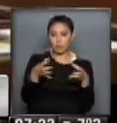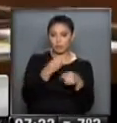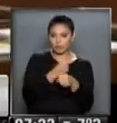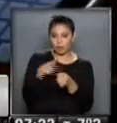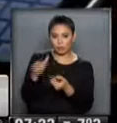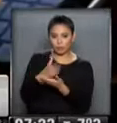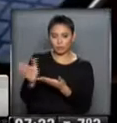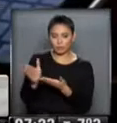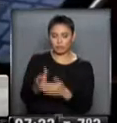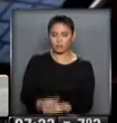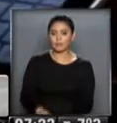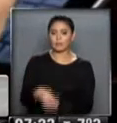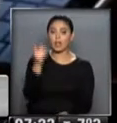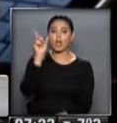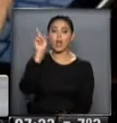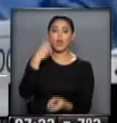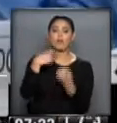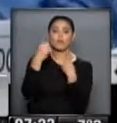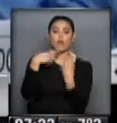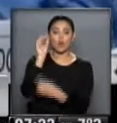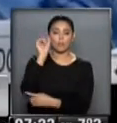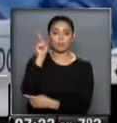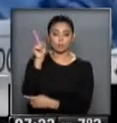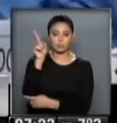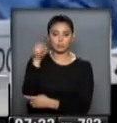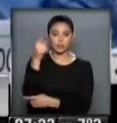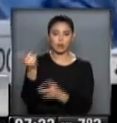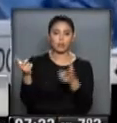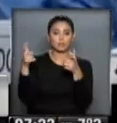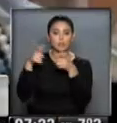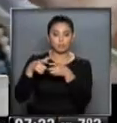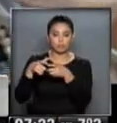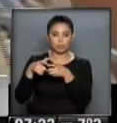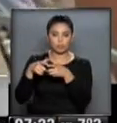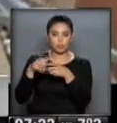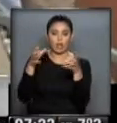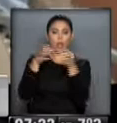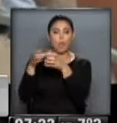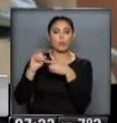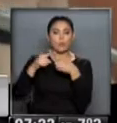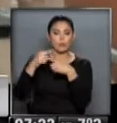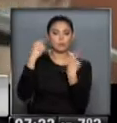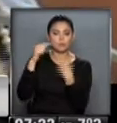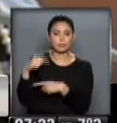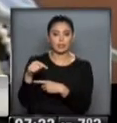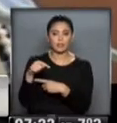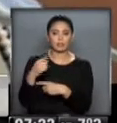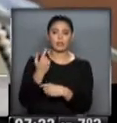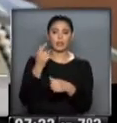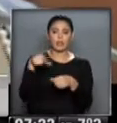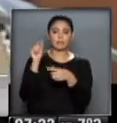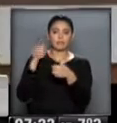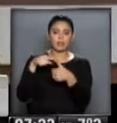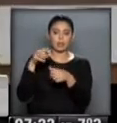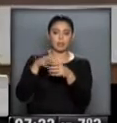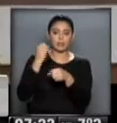trabajo. El Foro de San Pablo es un partido, es un frente constituido por partidos progresistas, como el Partido de los